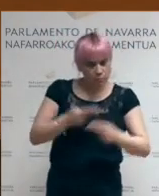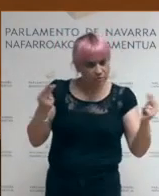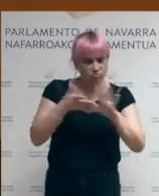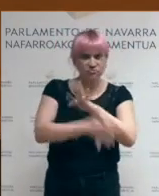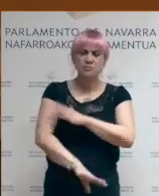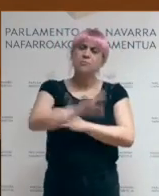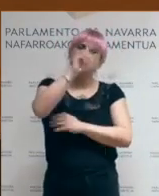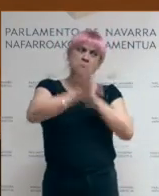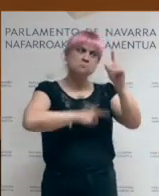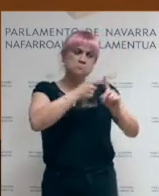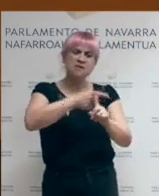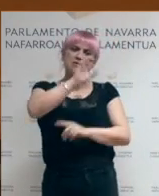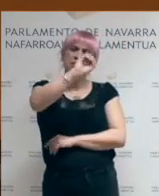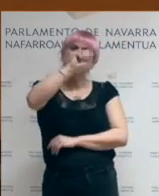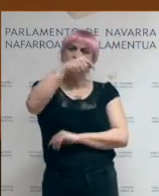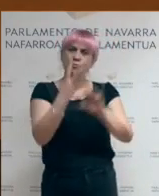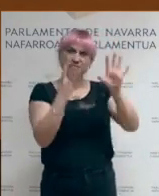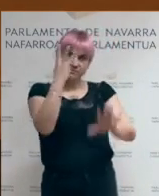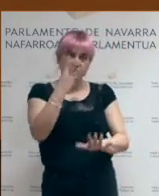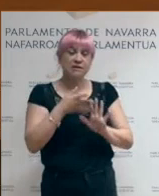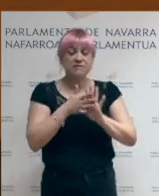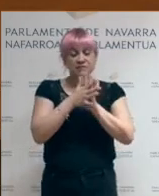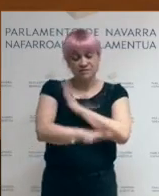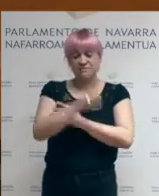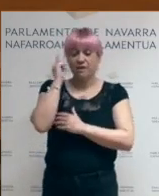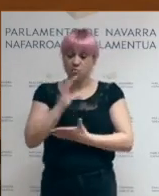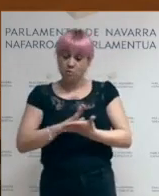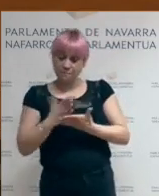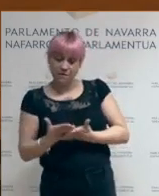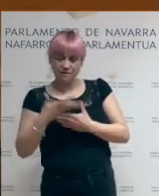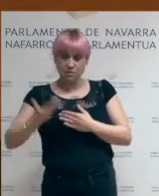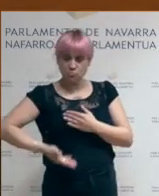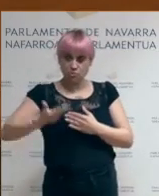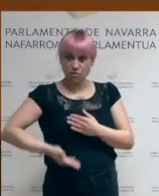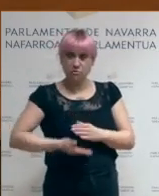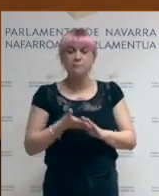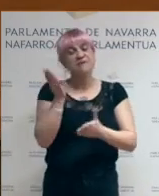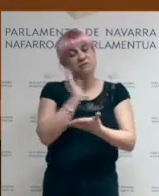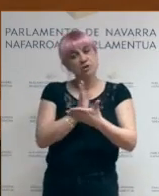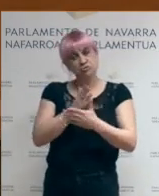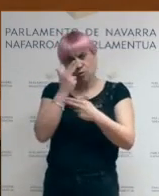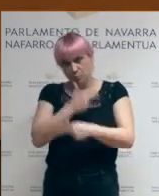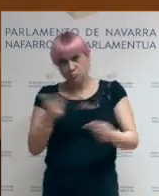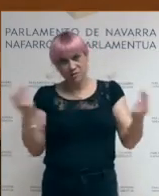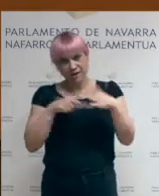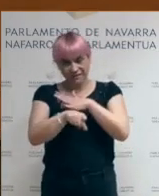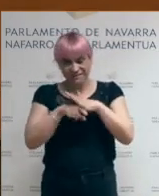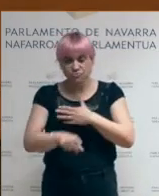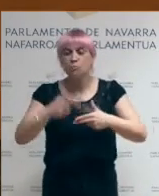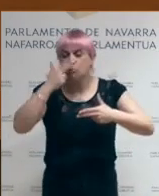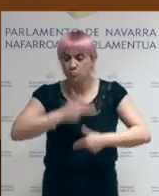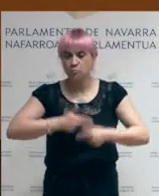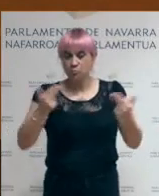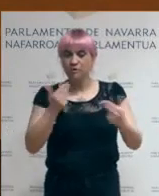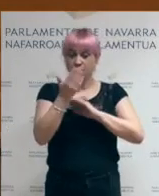más 0,43. Conclusión, hay una parte importante de esa escuela pública de gestión pública que, si